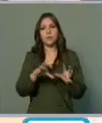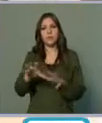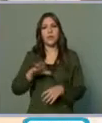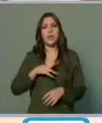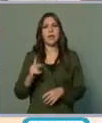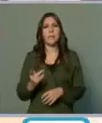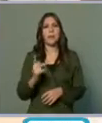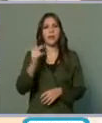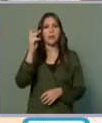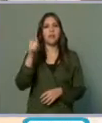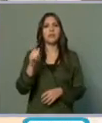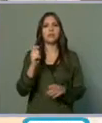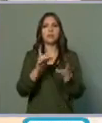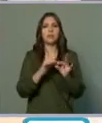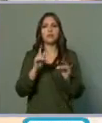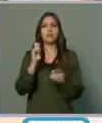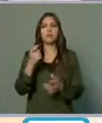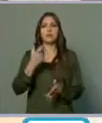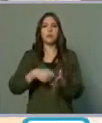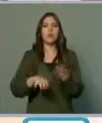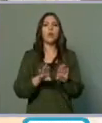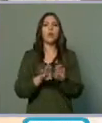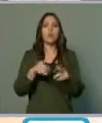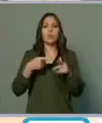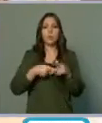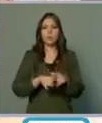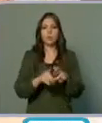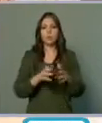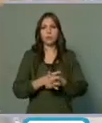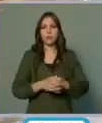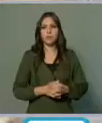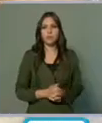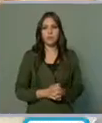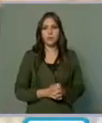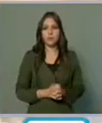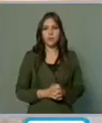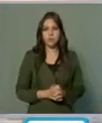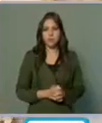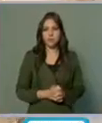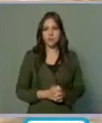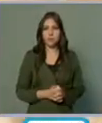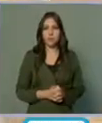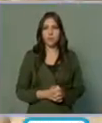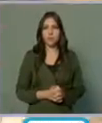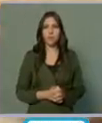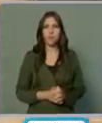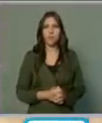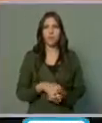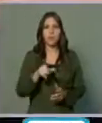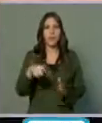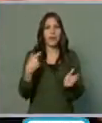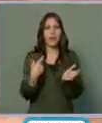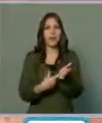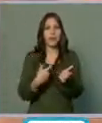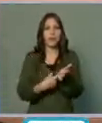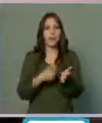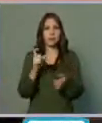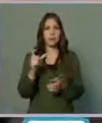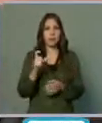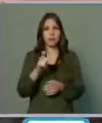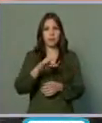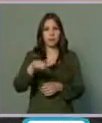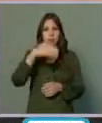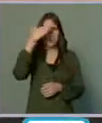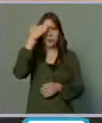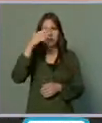podrías platicar más o menos qué es lo que podríamos como empezar a preparar? Pues, bueno, en específico el camarón, que bueno, todos lo